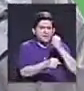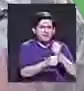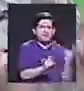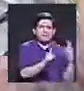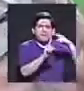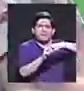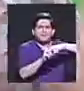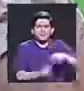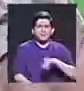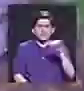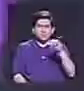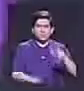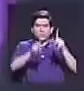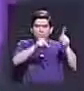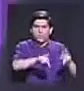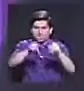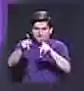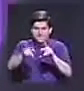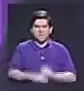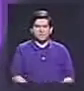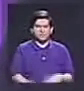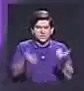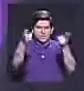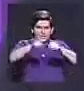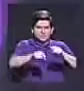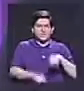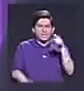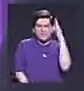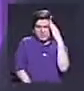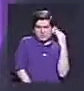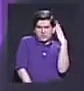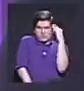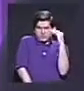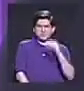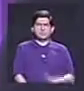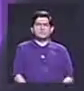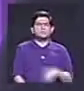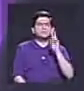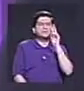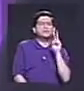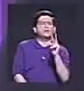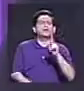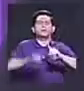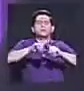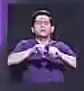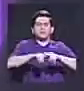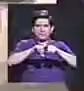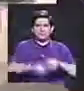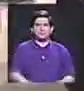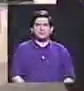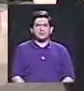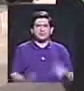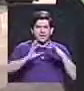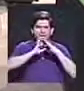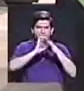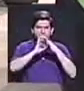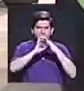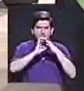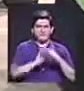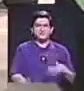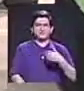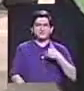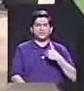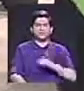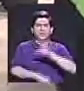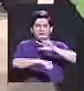operacionalizan y cómo la gente los vive y los ve, que permita ver una relación más estrecha con